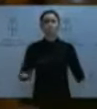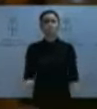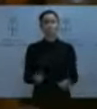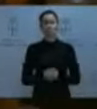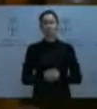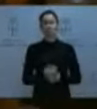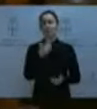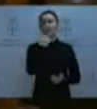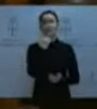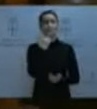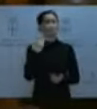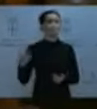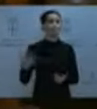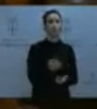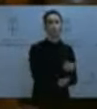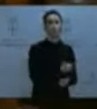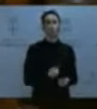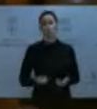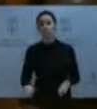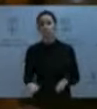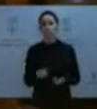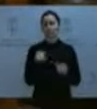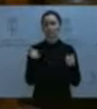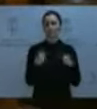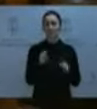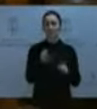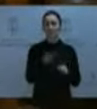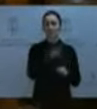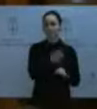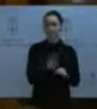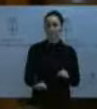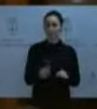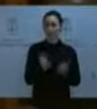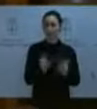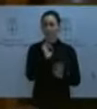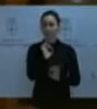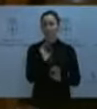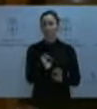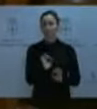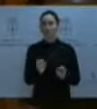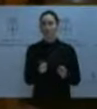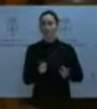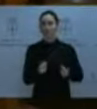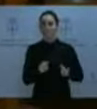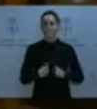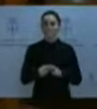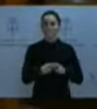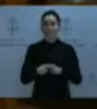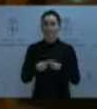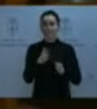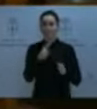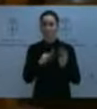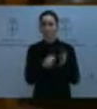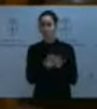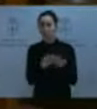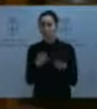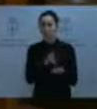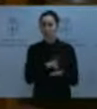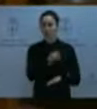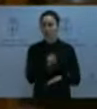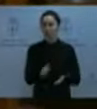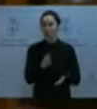hemos perdido un 13% de cuota de merluza para el año 2018 del cupo y un 20% de cuota de la